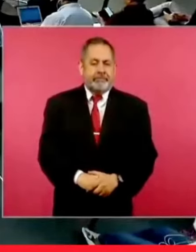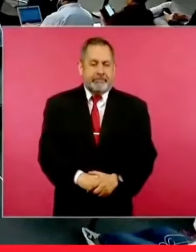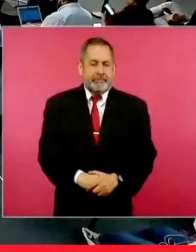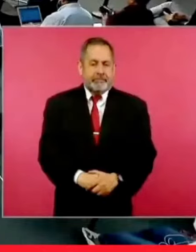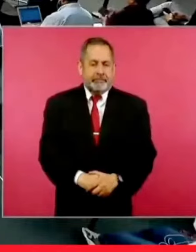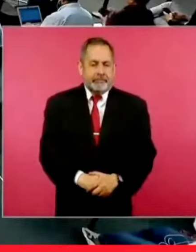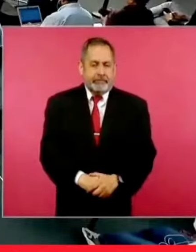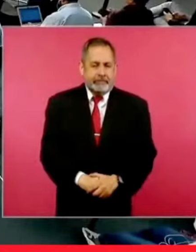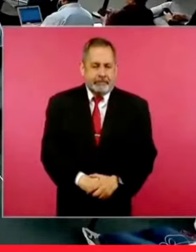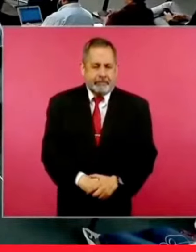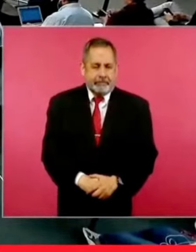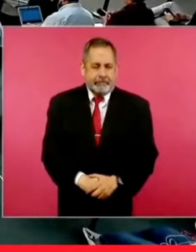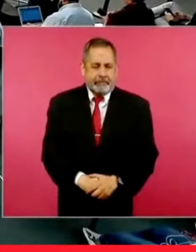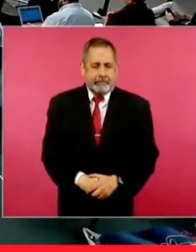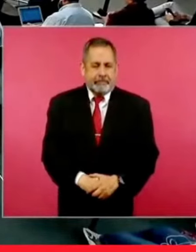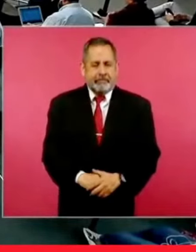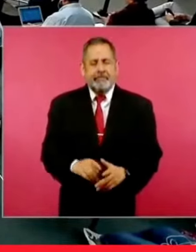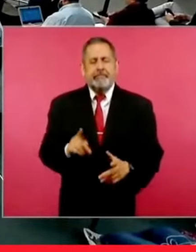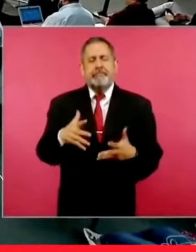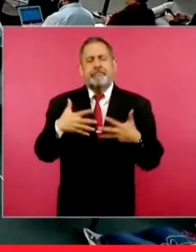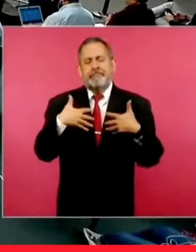Pero hay que entender.